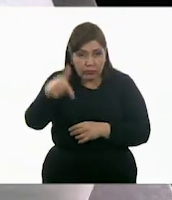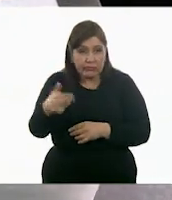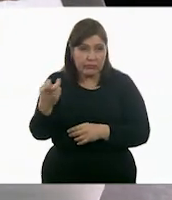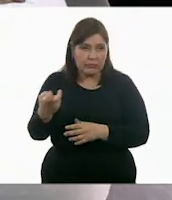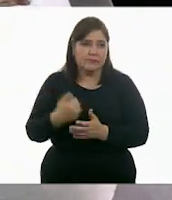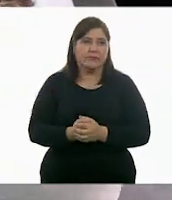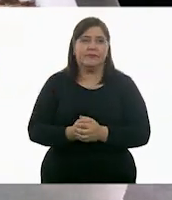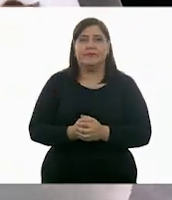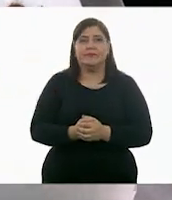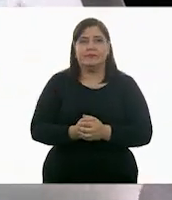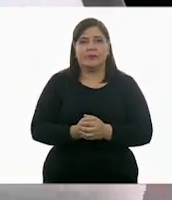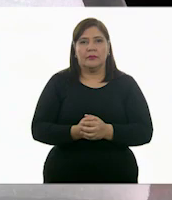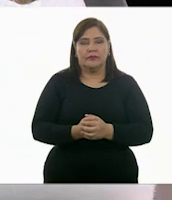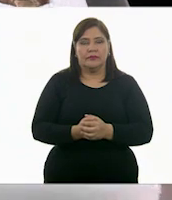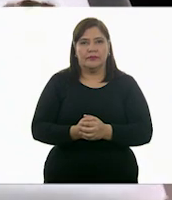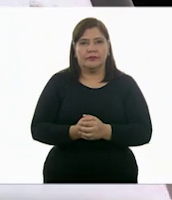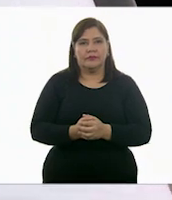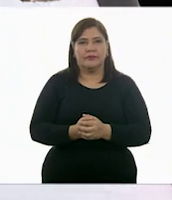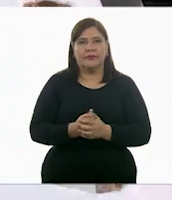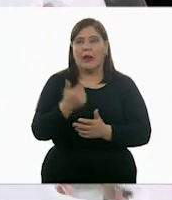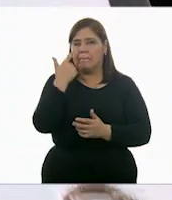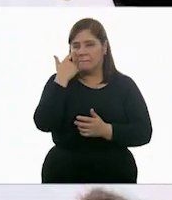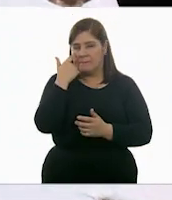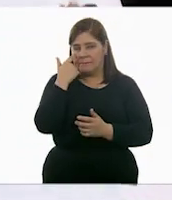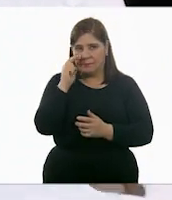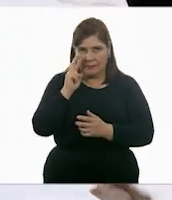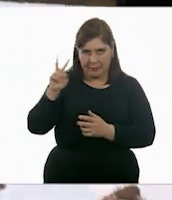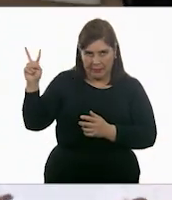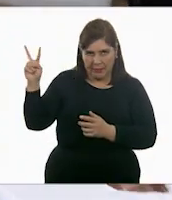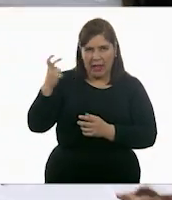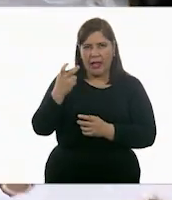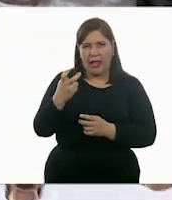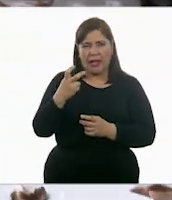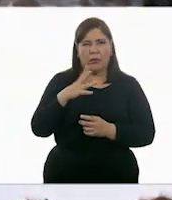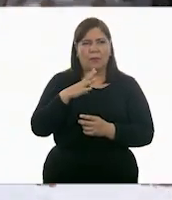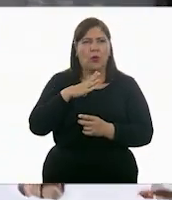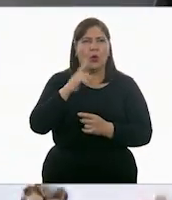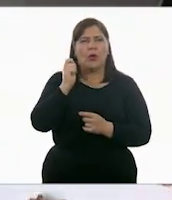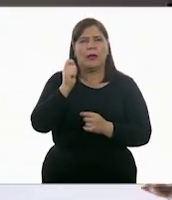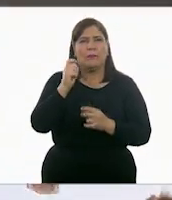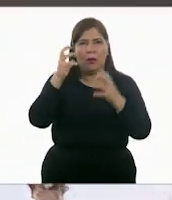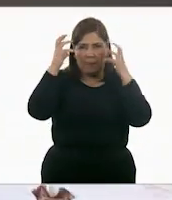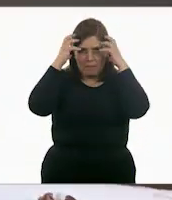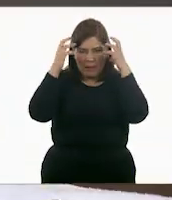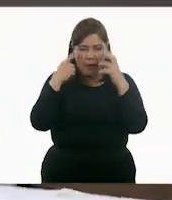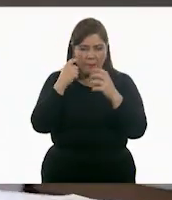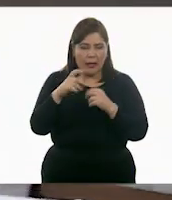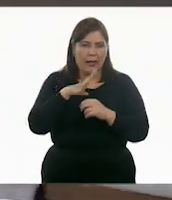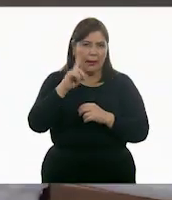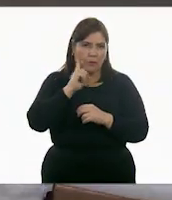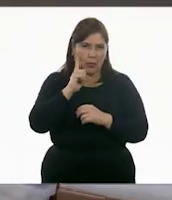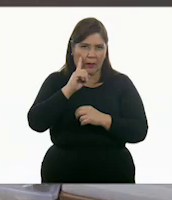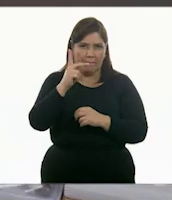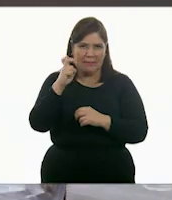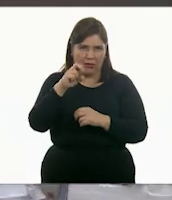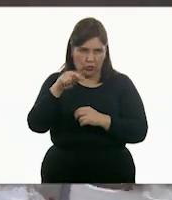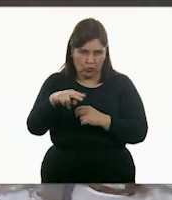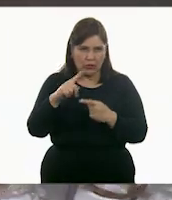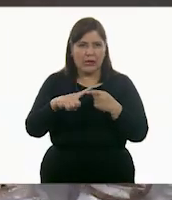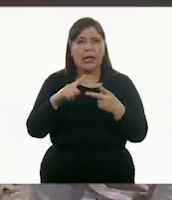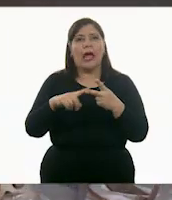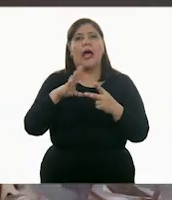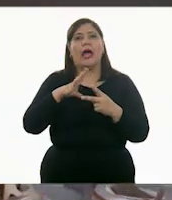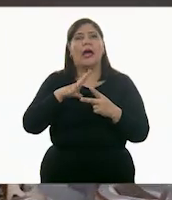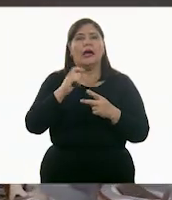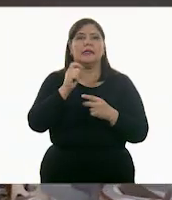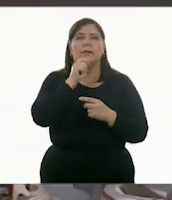Mira, estos son parte del esqueleto postcraneal de la mujer del Peñón. Tenemos, por ejemplo, las